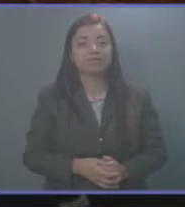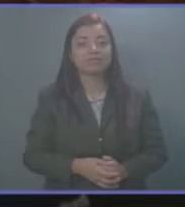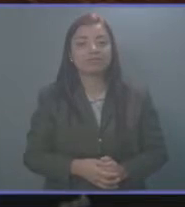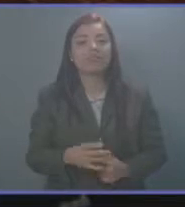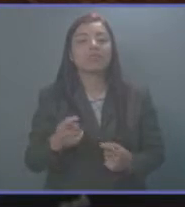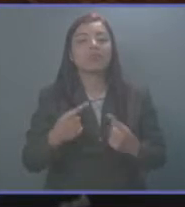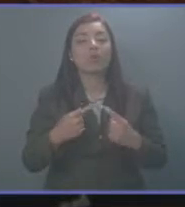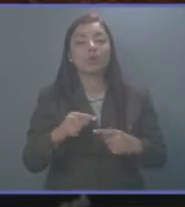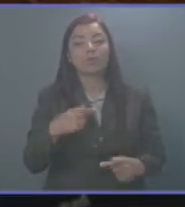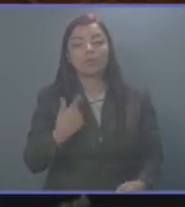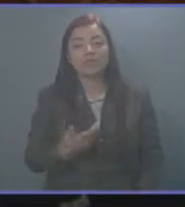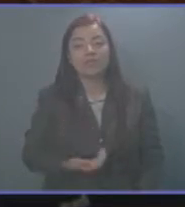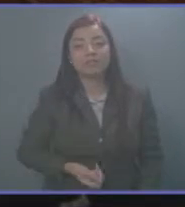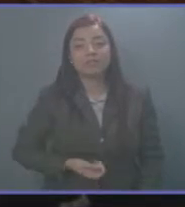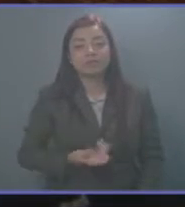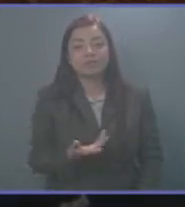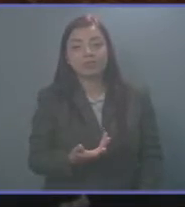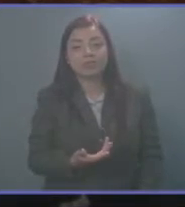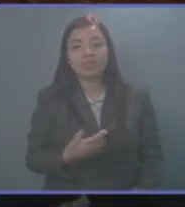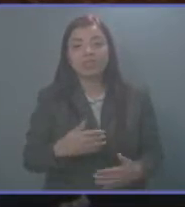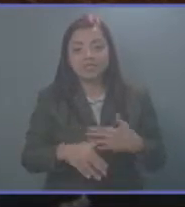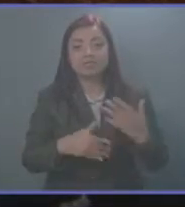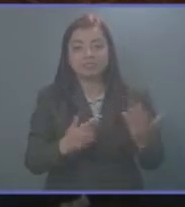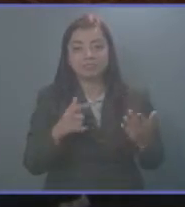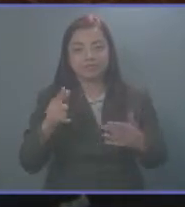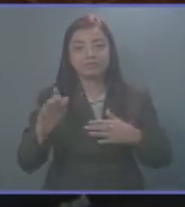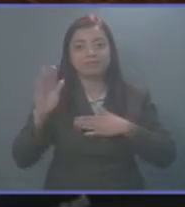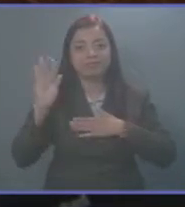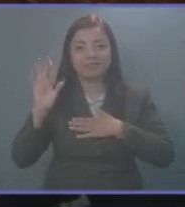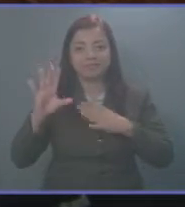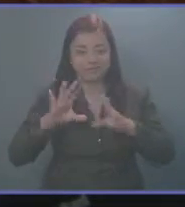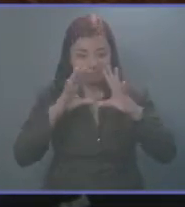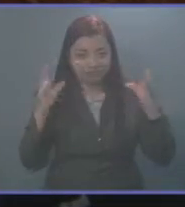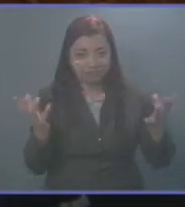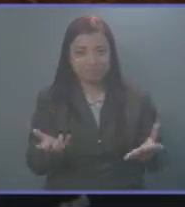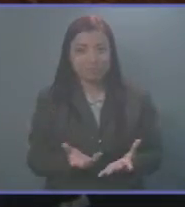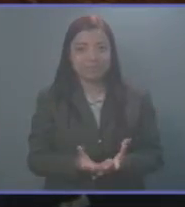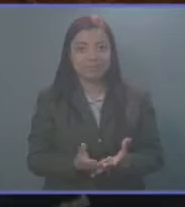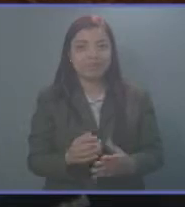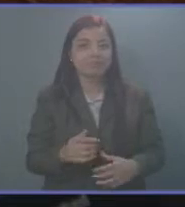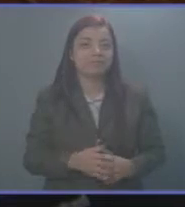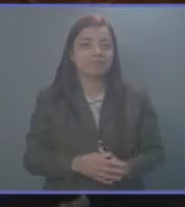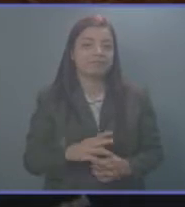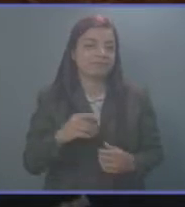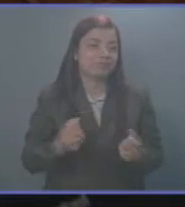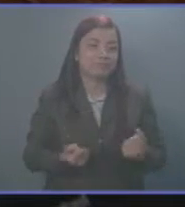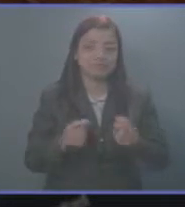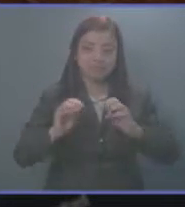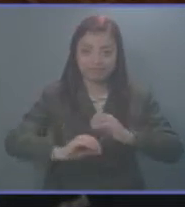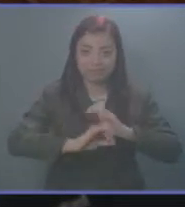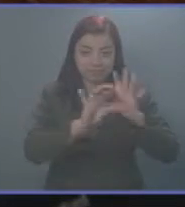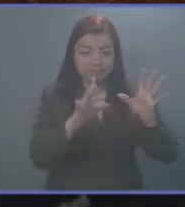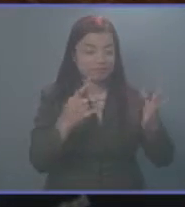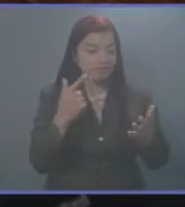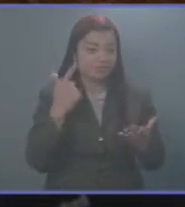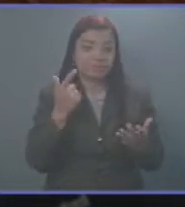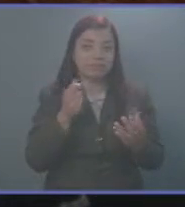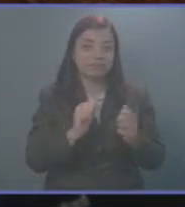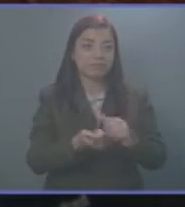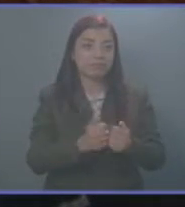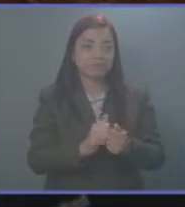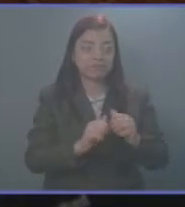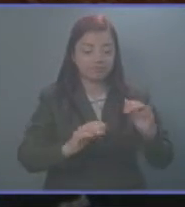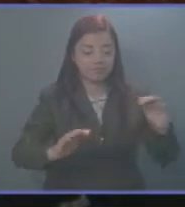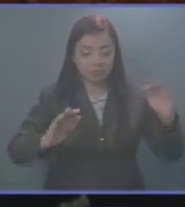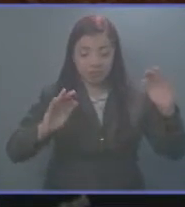Cuando estamos ante un compromiso internacional en claro apoyo al deporte, un compromiso